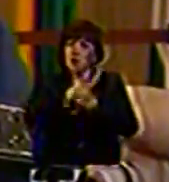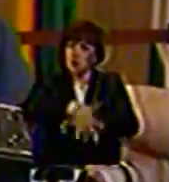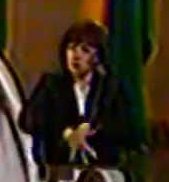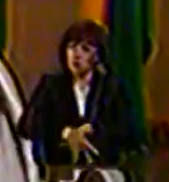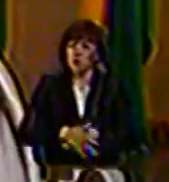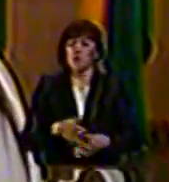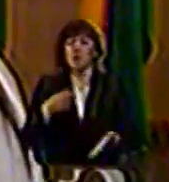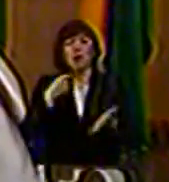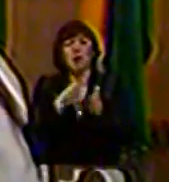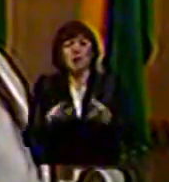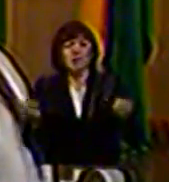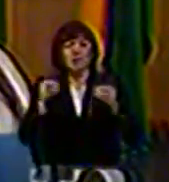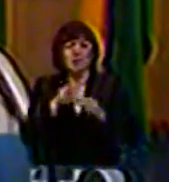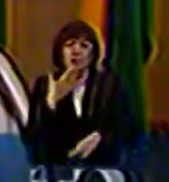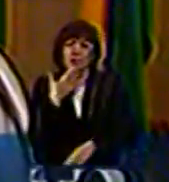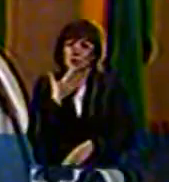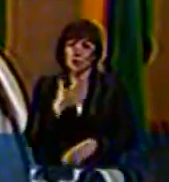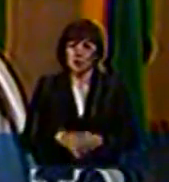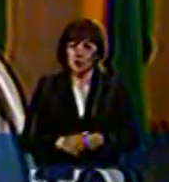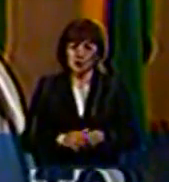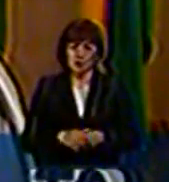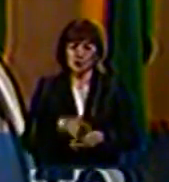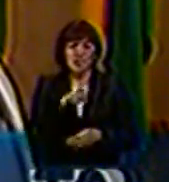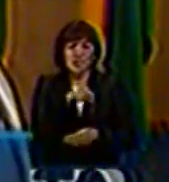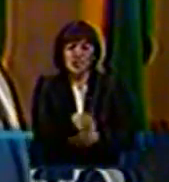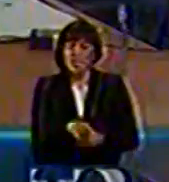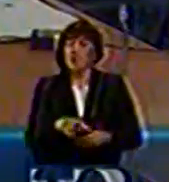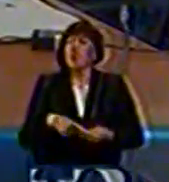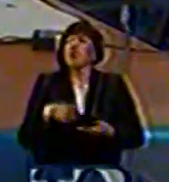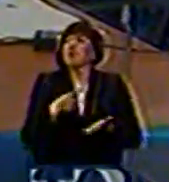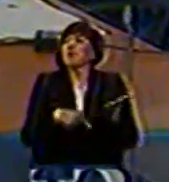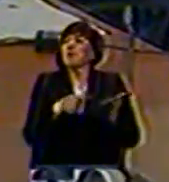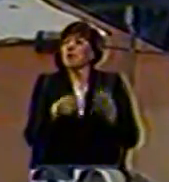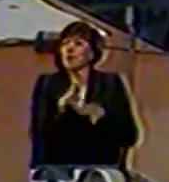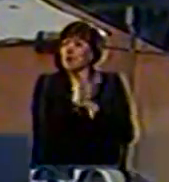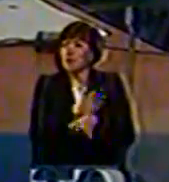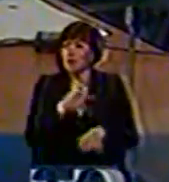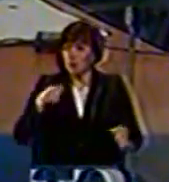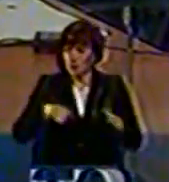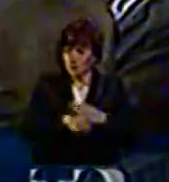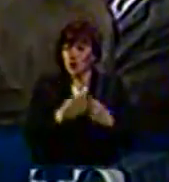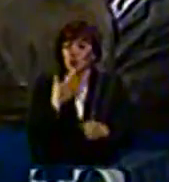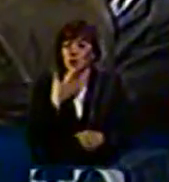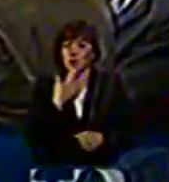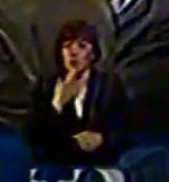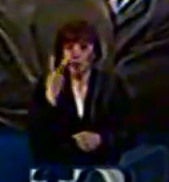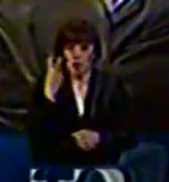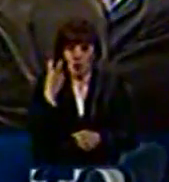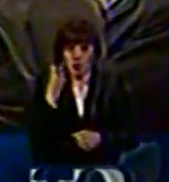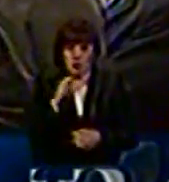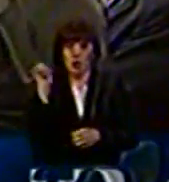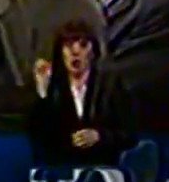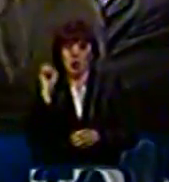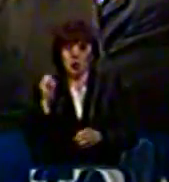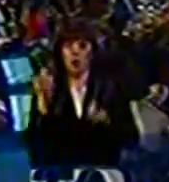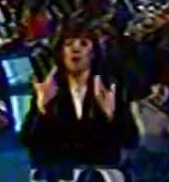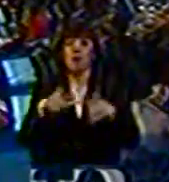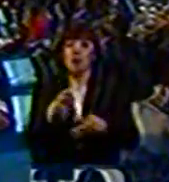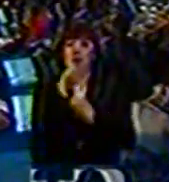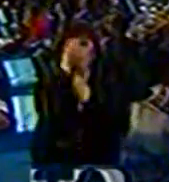5º proceso? ¿Y esto cómo se relaciona con el asesinato del general Gabela? El 12 de octubre concluye el plazo para que la comisión entregue